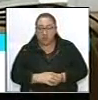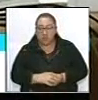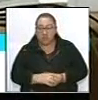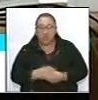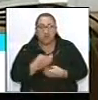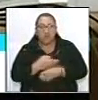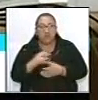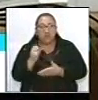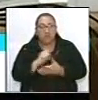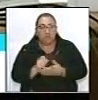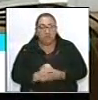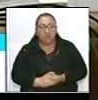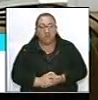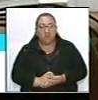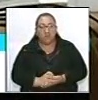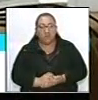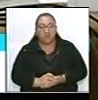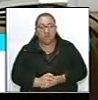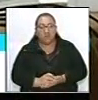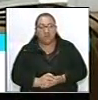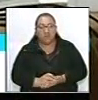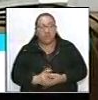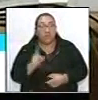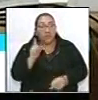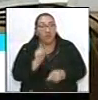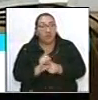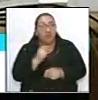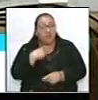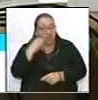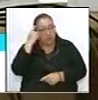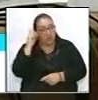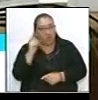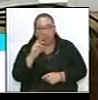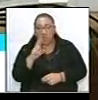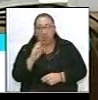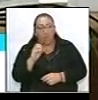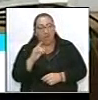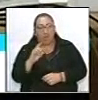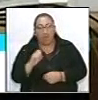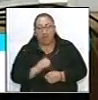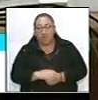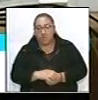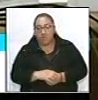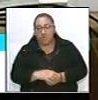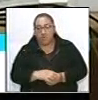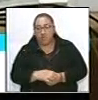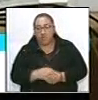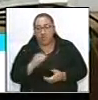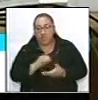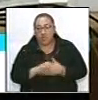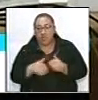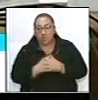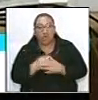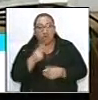contrato. Personalmente pienso que no debería ser el régimen de obrero, porque somos más allá que un